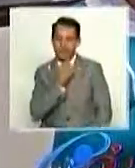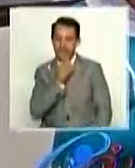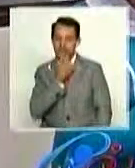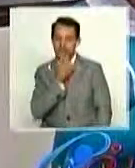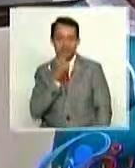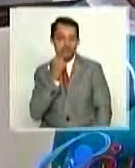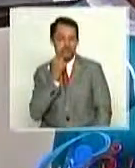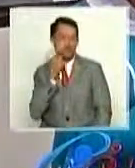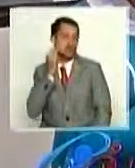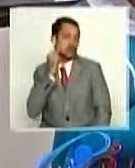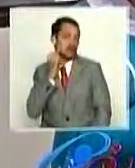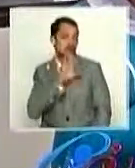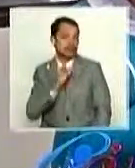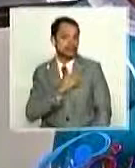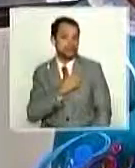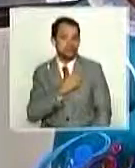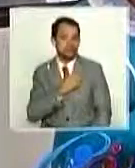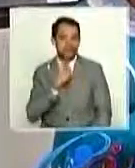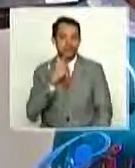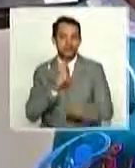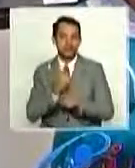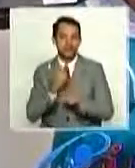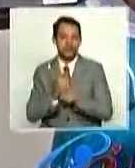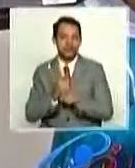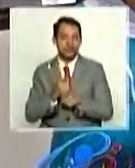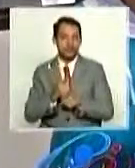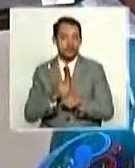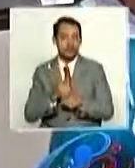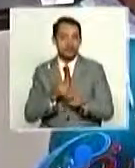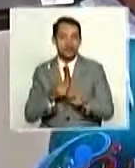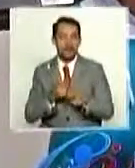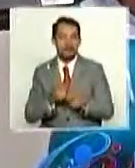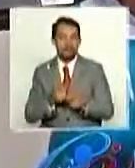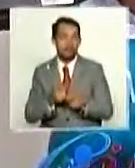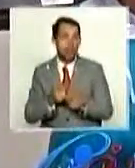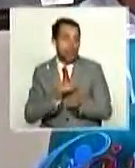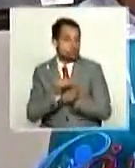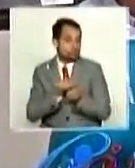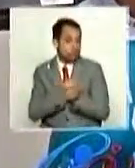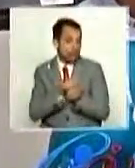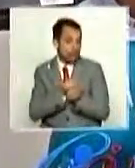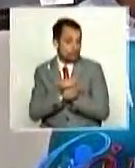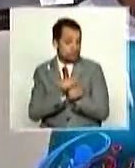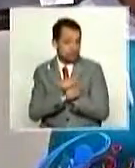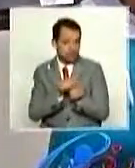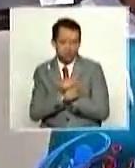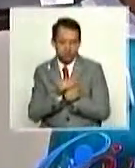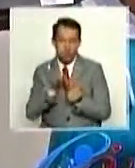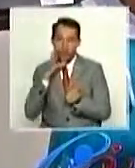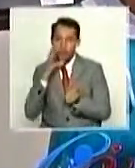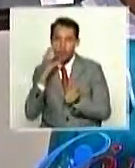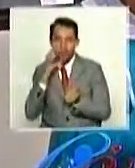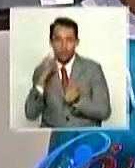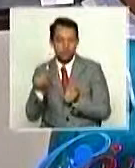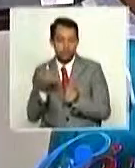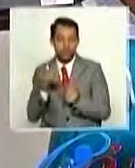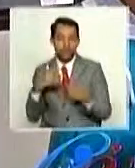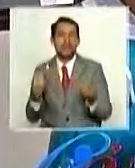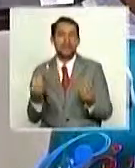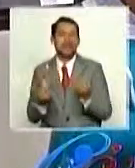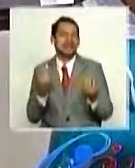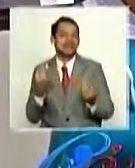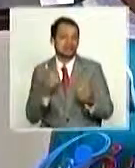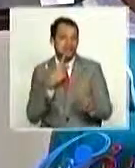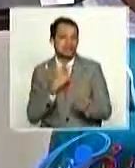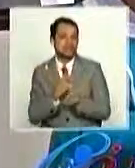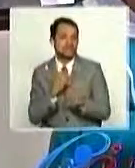los alimentos, y él no tiene dientes posteriores, no tiene ni molares, que son los que muelen. Entonces el señor prácticamente lo que está